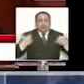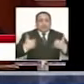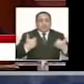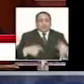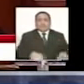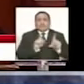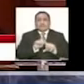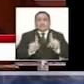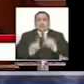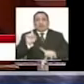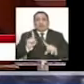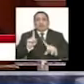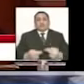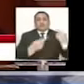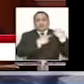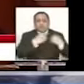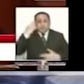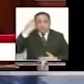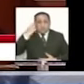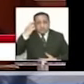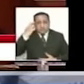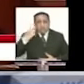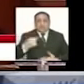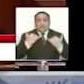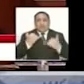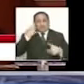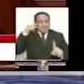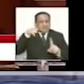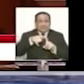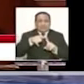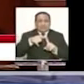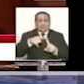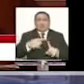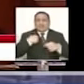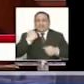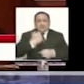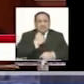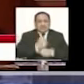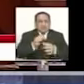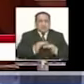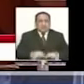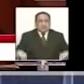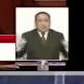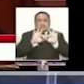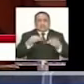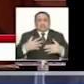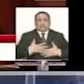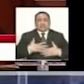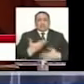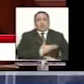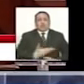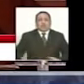escuchar un discurso más corto, más breve y centrado en los puntos que nos interesa, cómo se va a